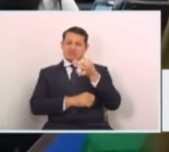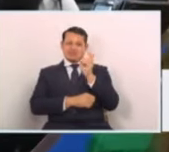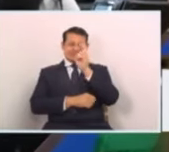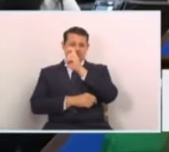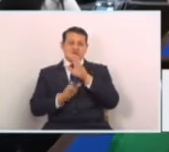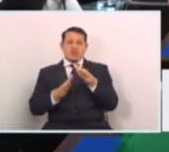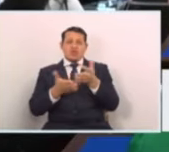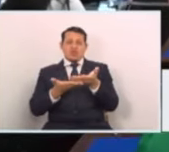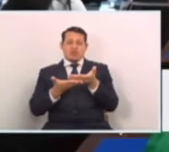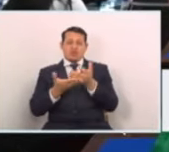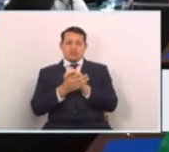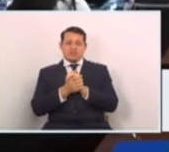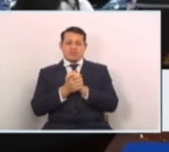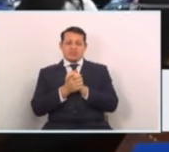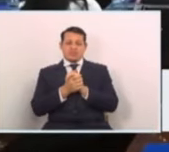curioso cómo